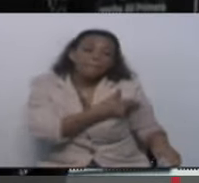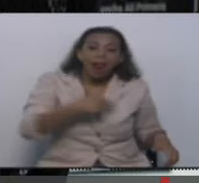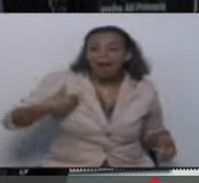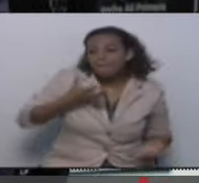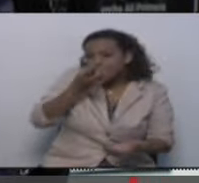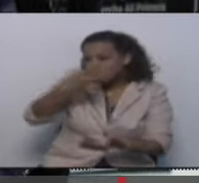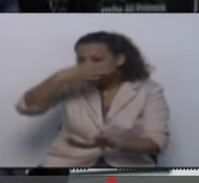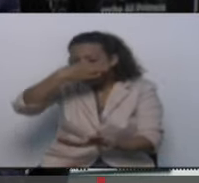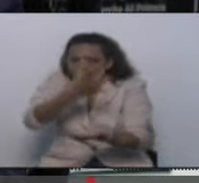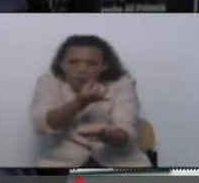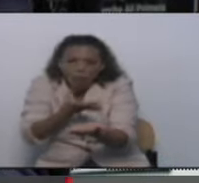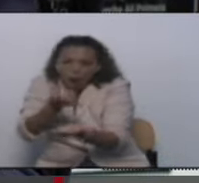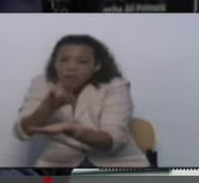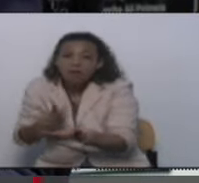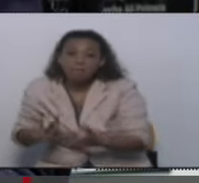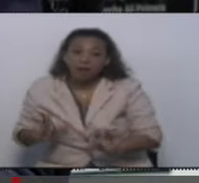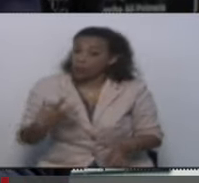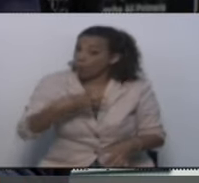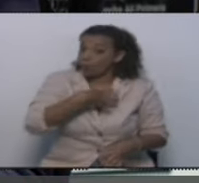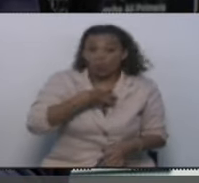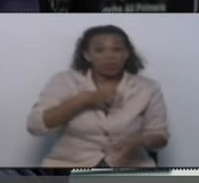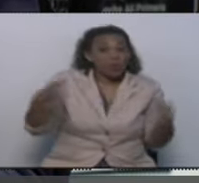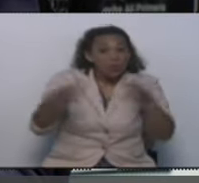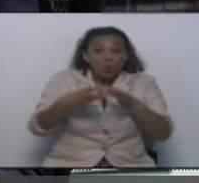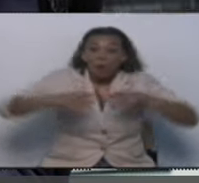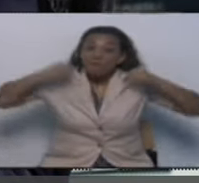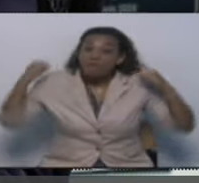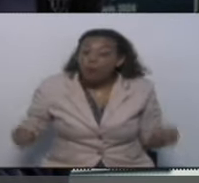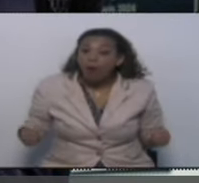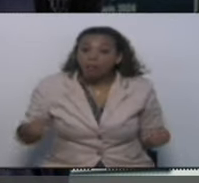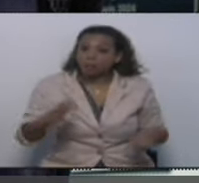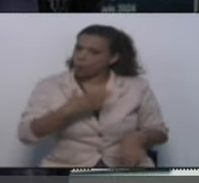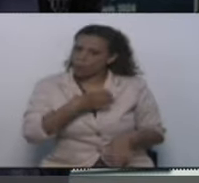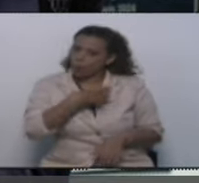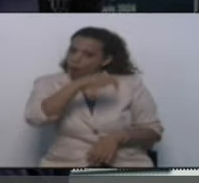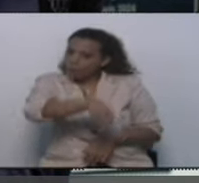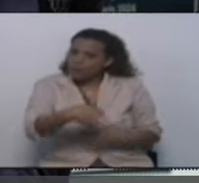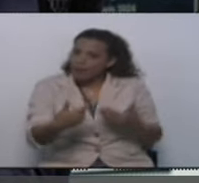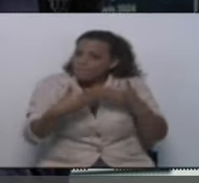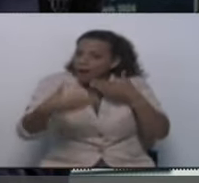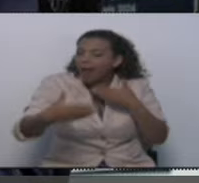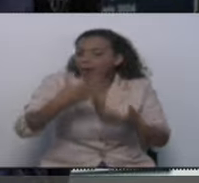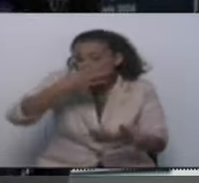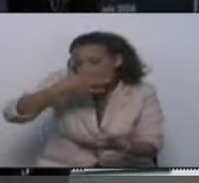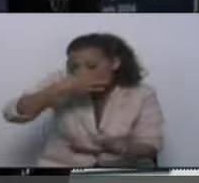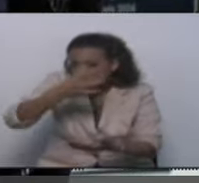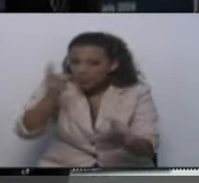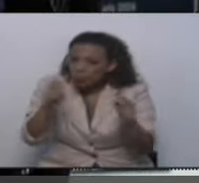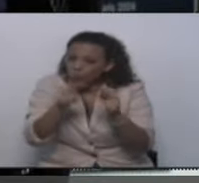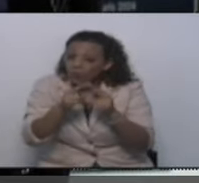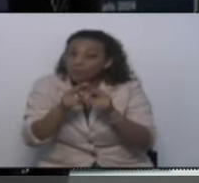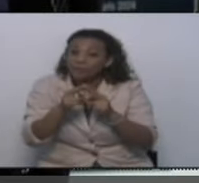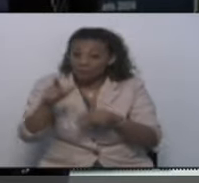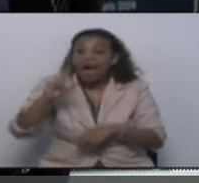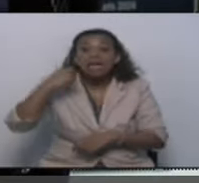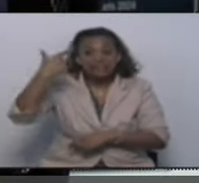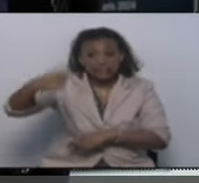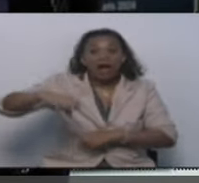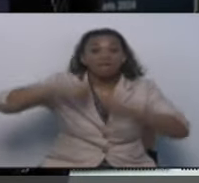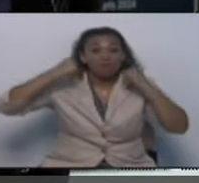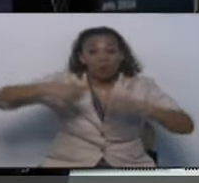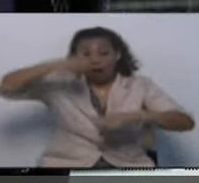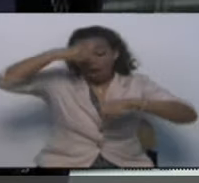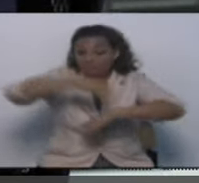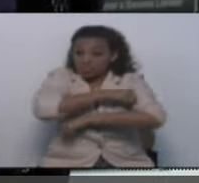guarimbas. Aquí no han podido armar grupos terroristas de eso, más allá de las guarimbas que hemos conocido. Allá sí armaron